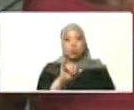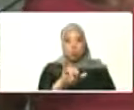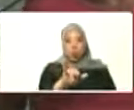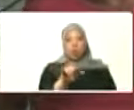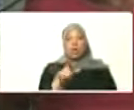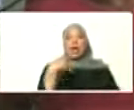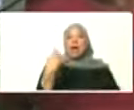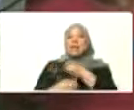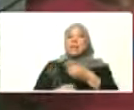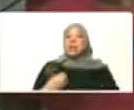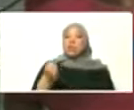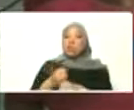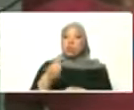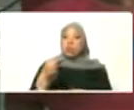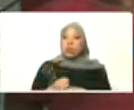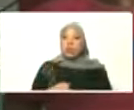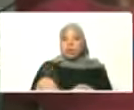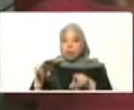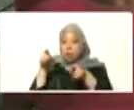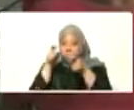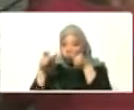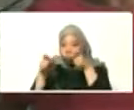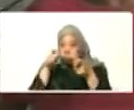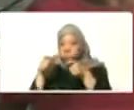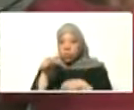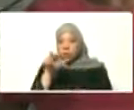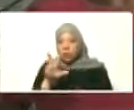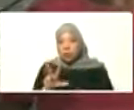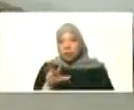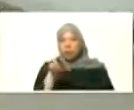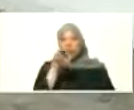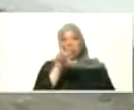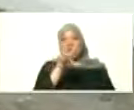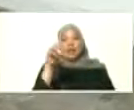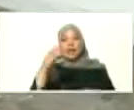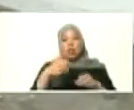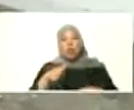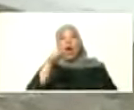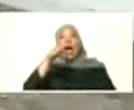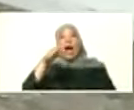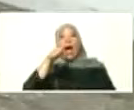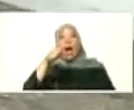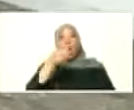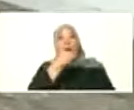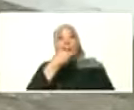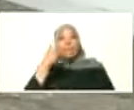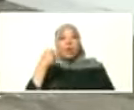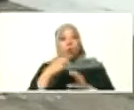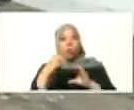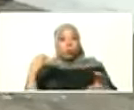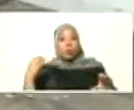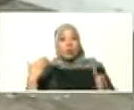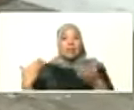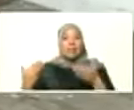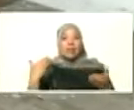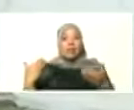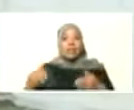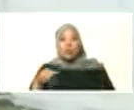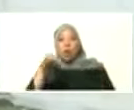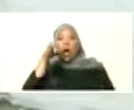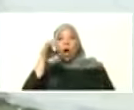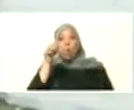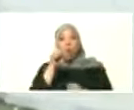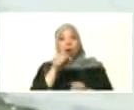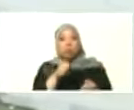trabajos que se están haciendo en el TUI 3, donde estamos recuperando 500 litros por segundo para seguir mejorando el servicio público de agua. Luego